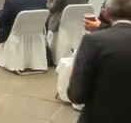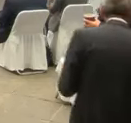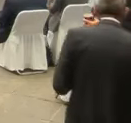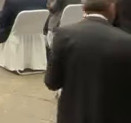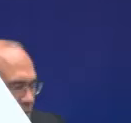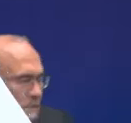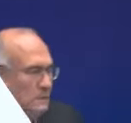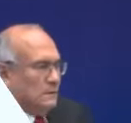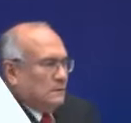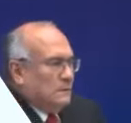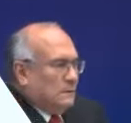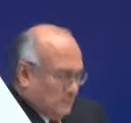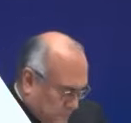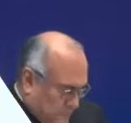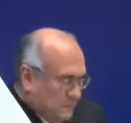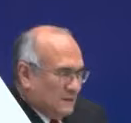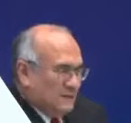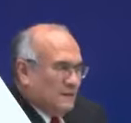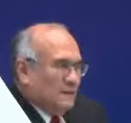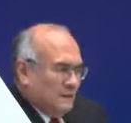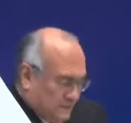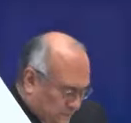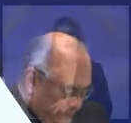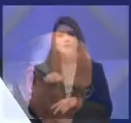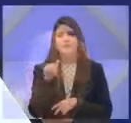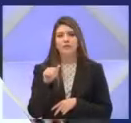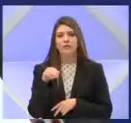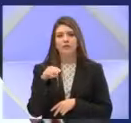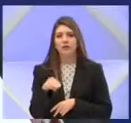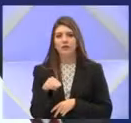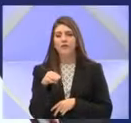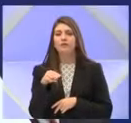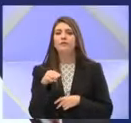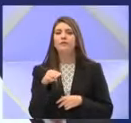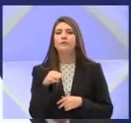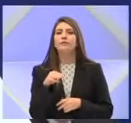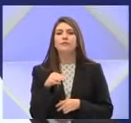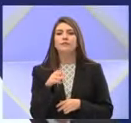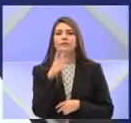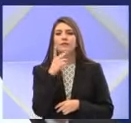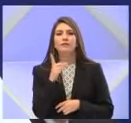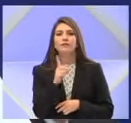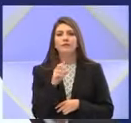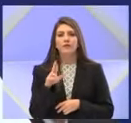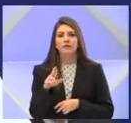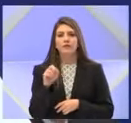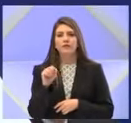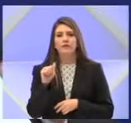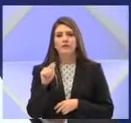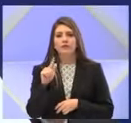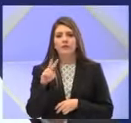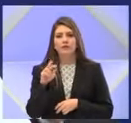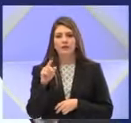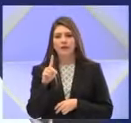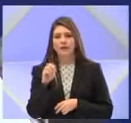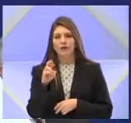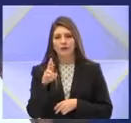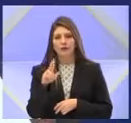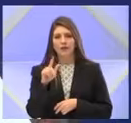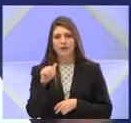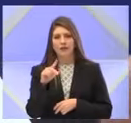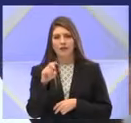al representante de la universidad nacional autonoma de mexico el doctor salvador landeros ayala